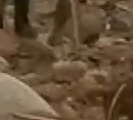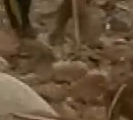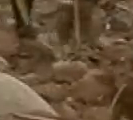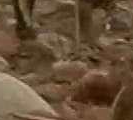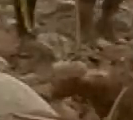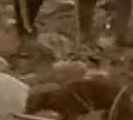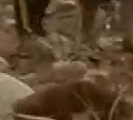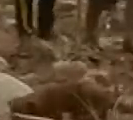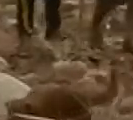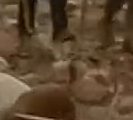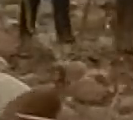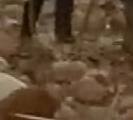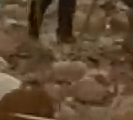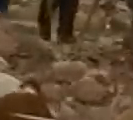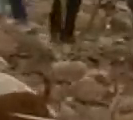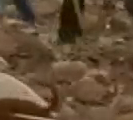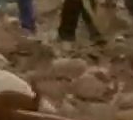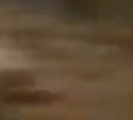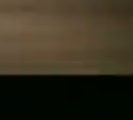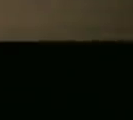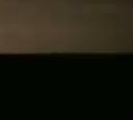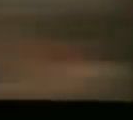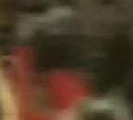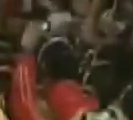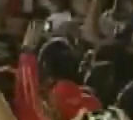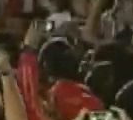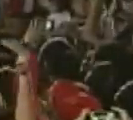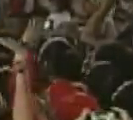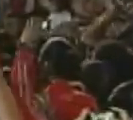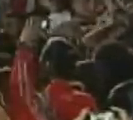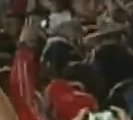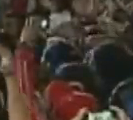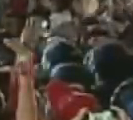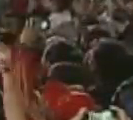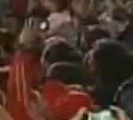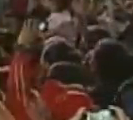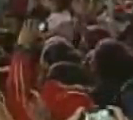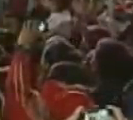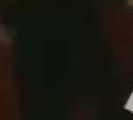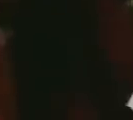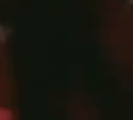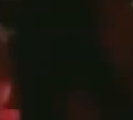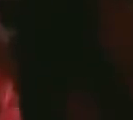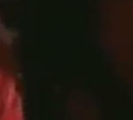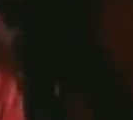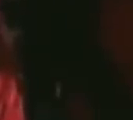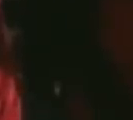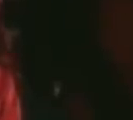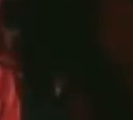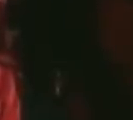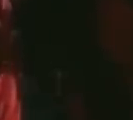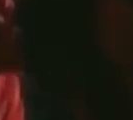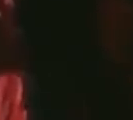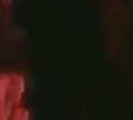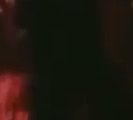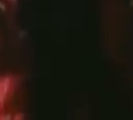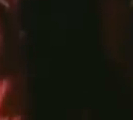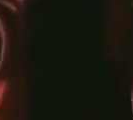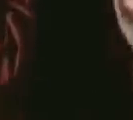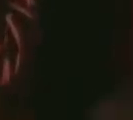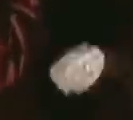muy alegres, con los pantalones todos mojados. Buenos días, Venezuela. Tenemos